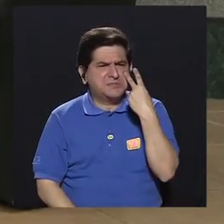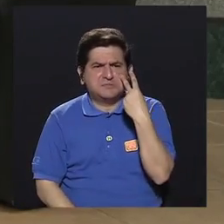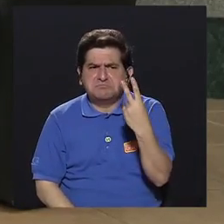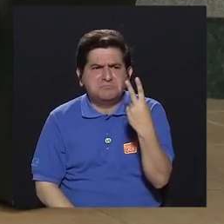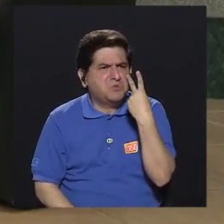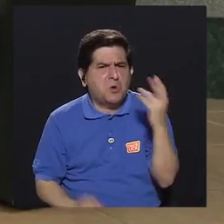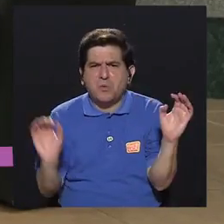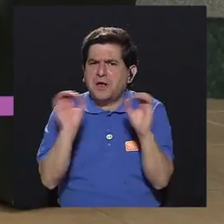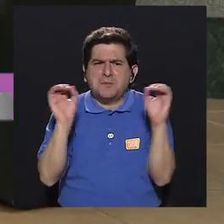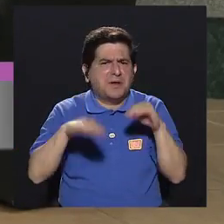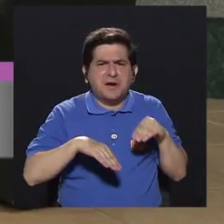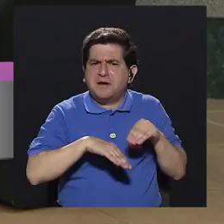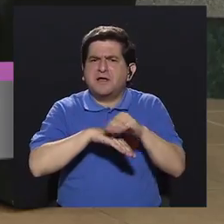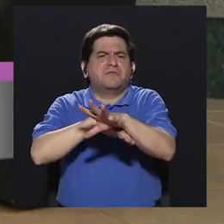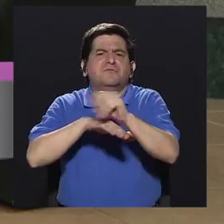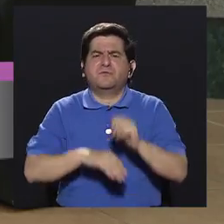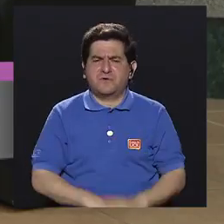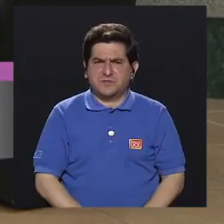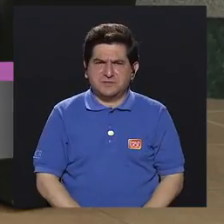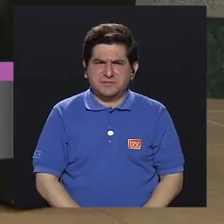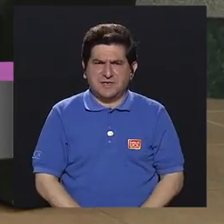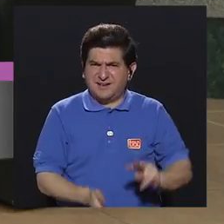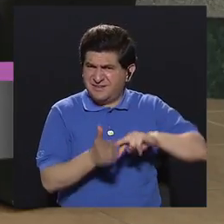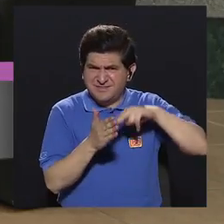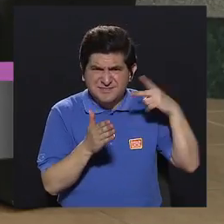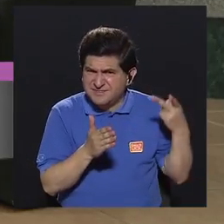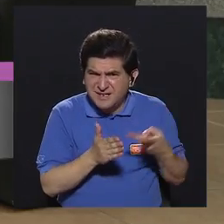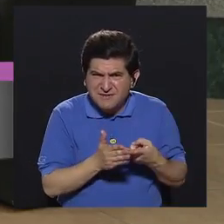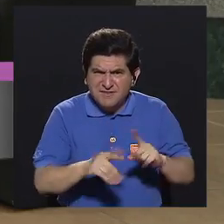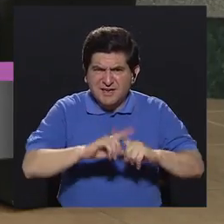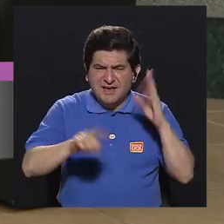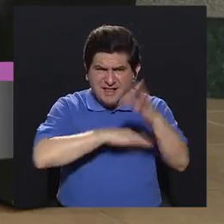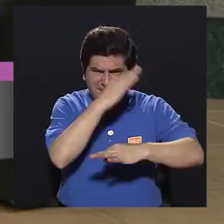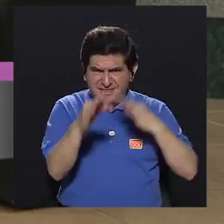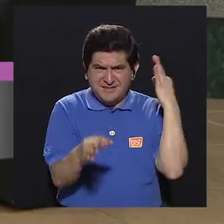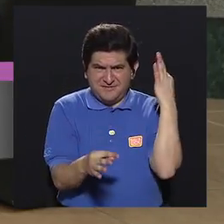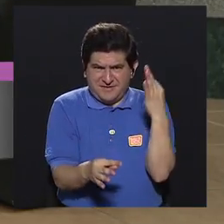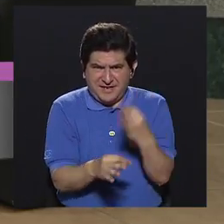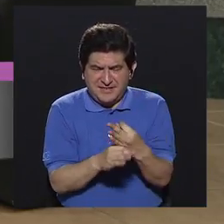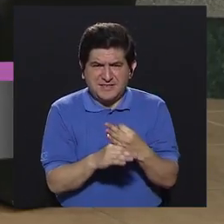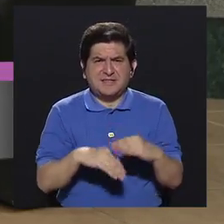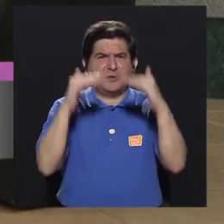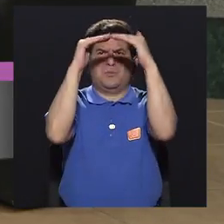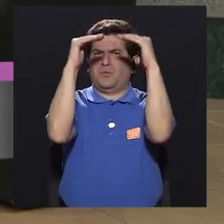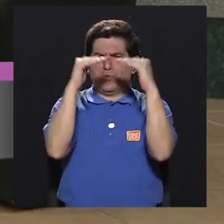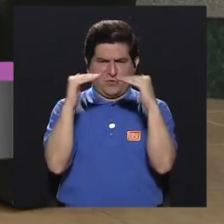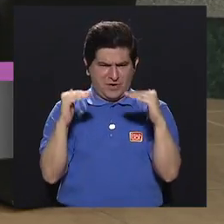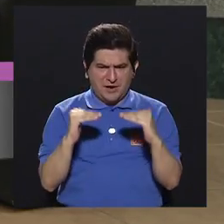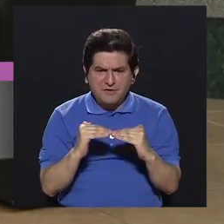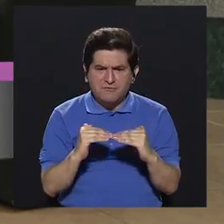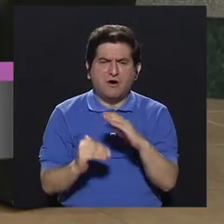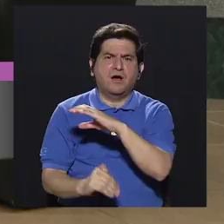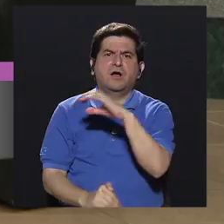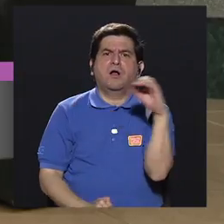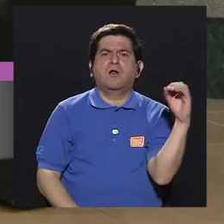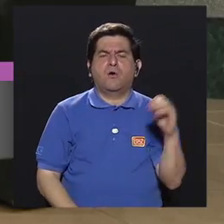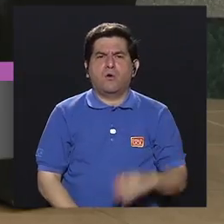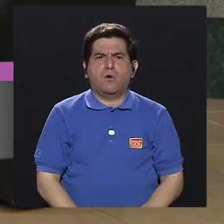ve ninguna secuela por esto. ¿Esto significa que existen diferentes niveles o